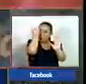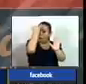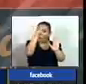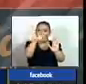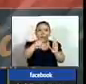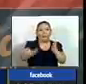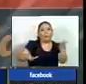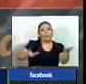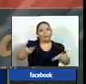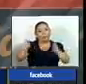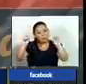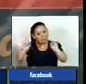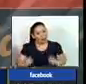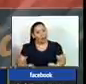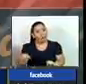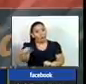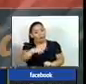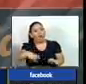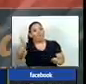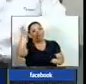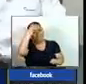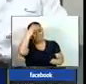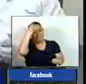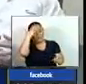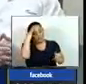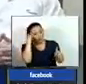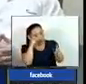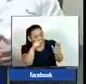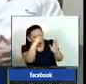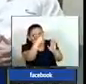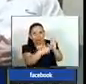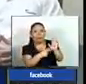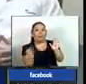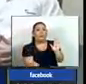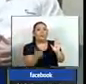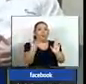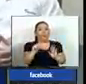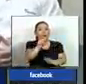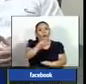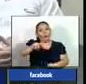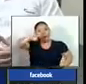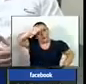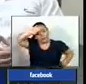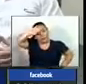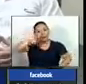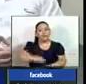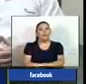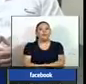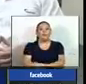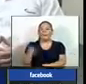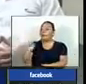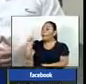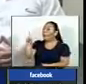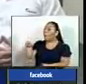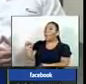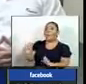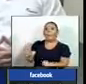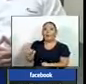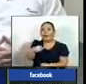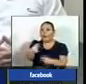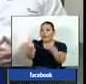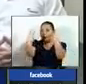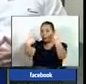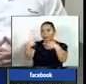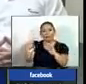mercado y para que la gente reconozca de inmediato que este es el nuevo cemento Cuscatlán. Así es. ¿Cómo pueden hacer entonces nuestros amigos